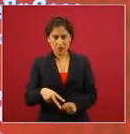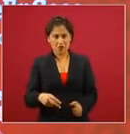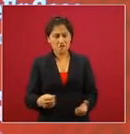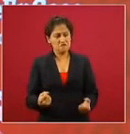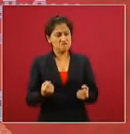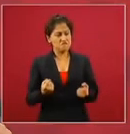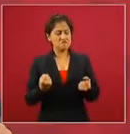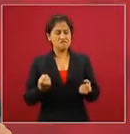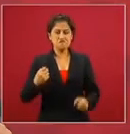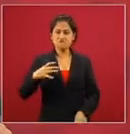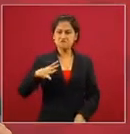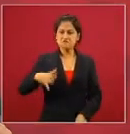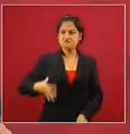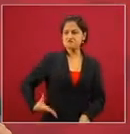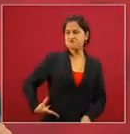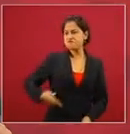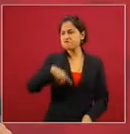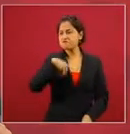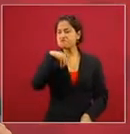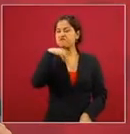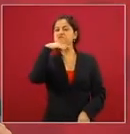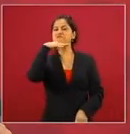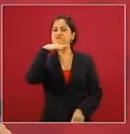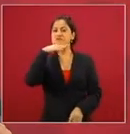esa arrogancia?